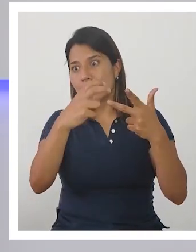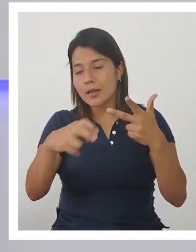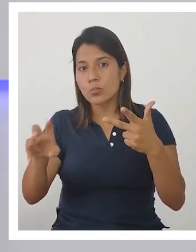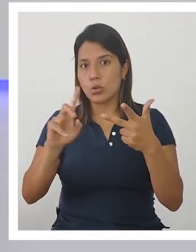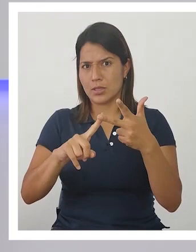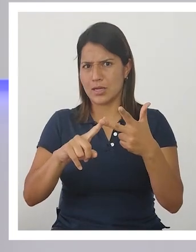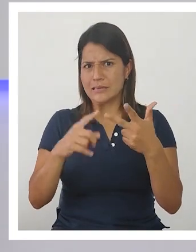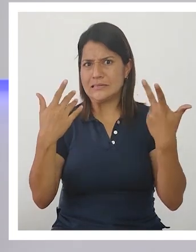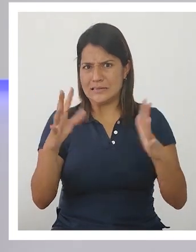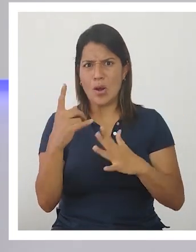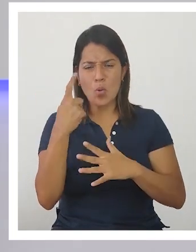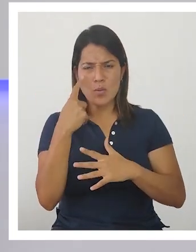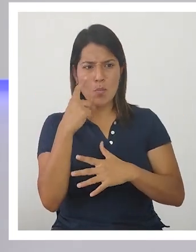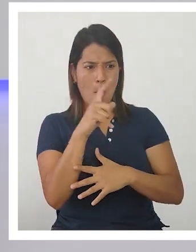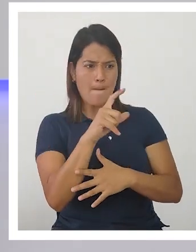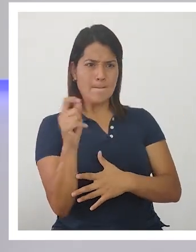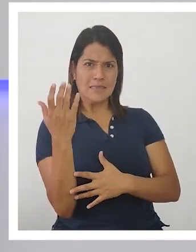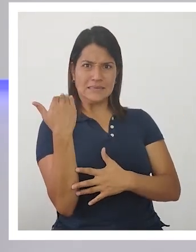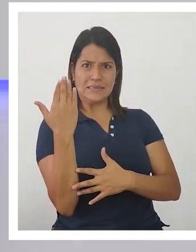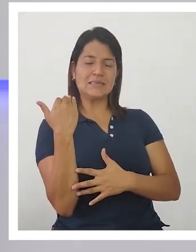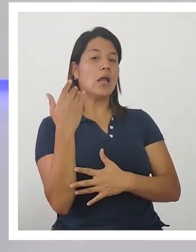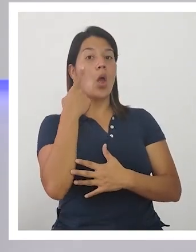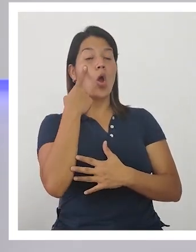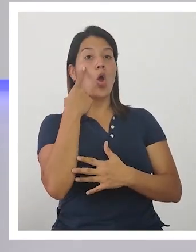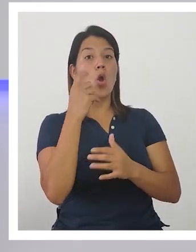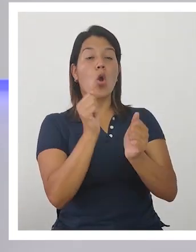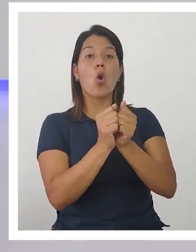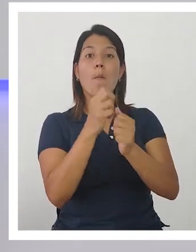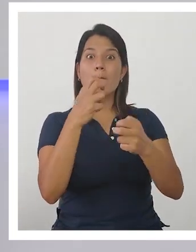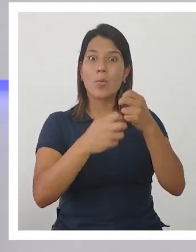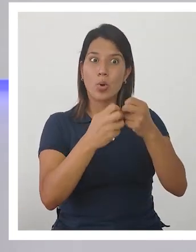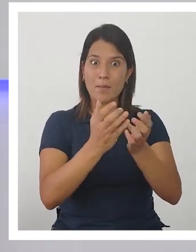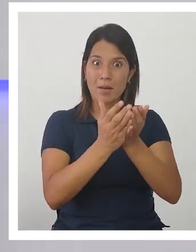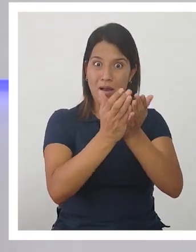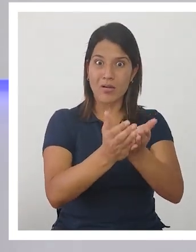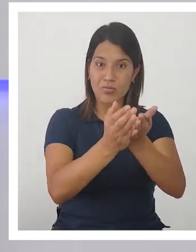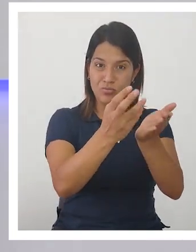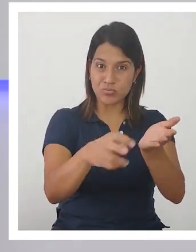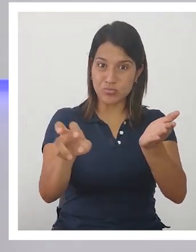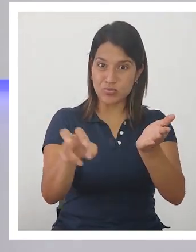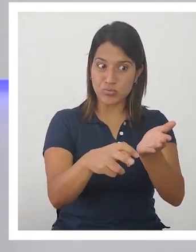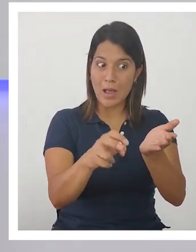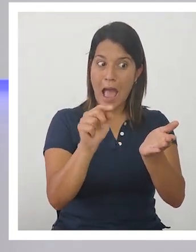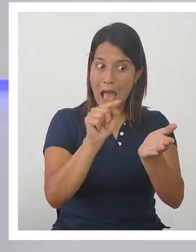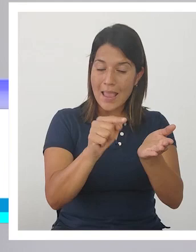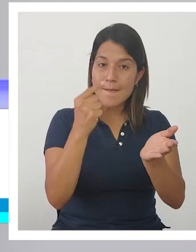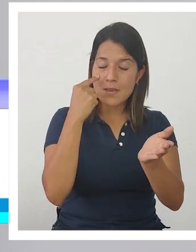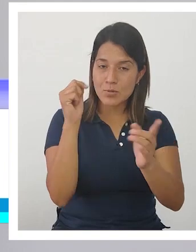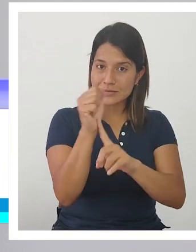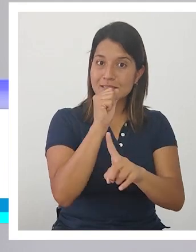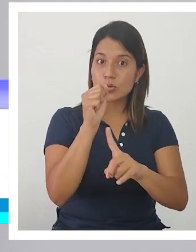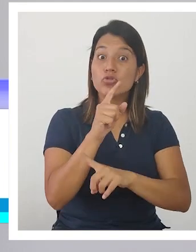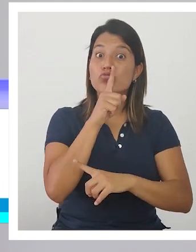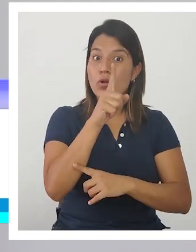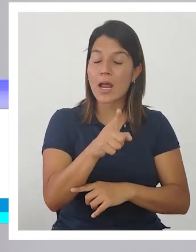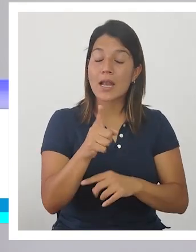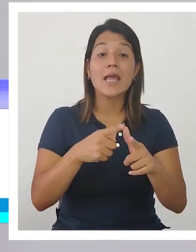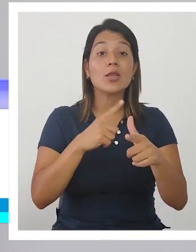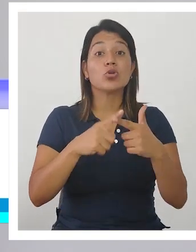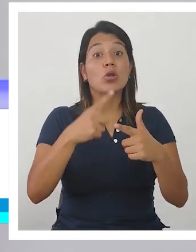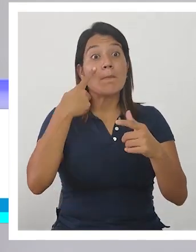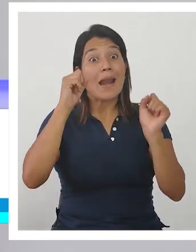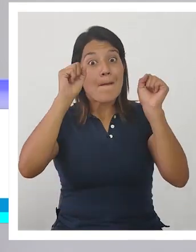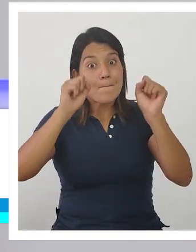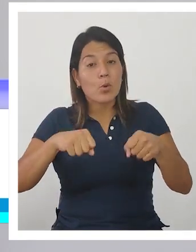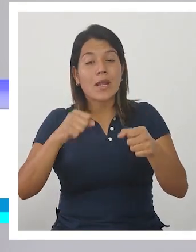los meses pasados con la crisis de contenedores. Ya nos dimos cuenta de la realidad. Entonces, para poder